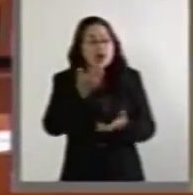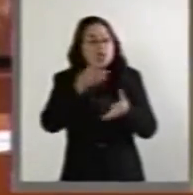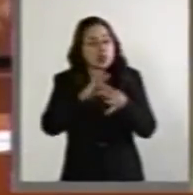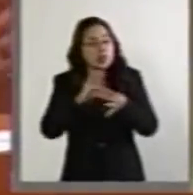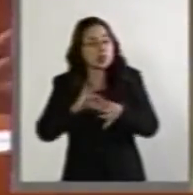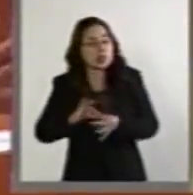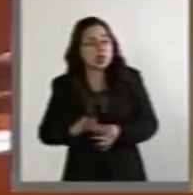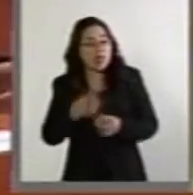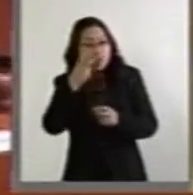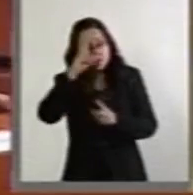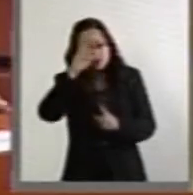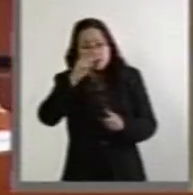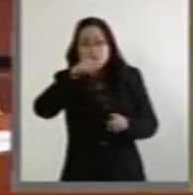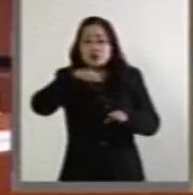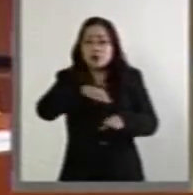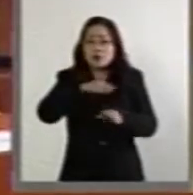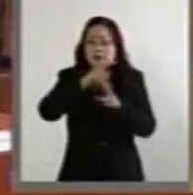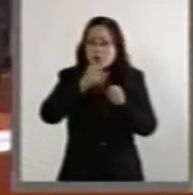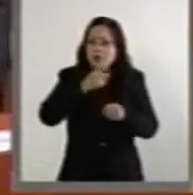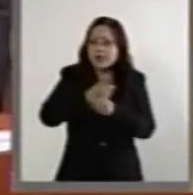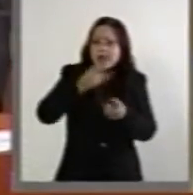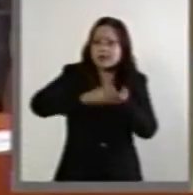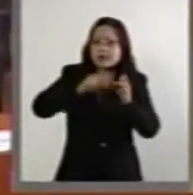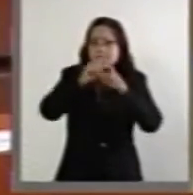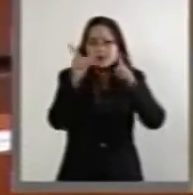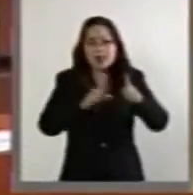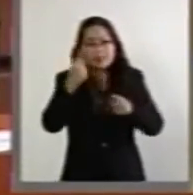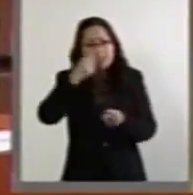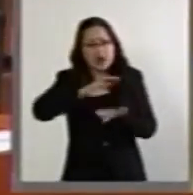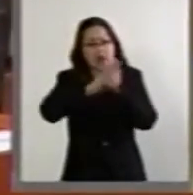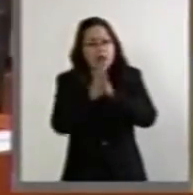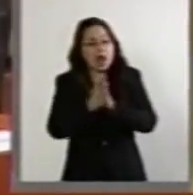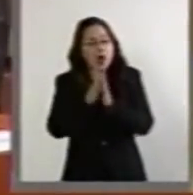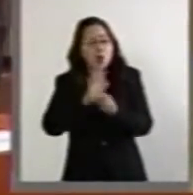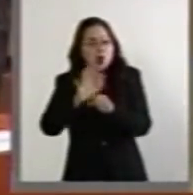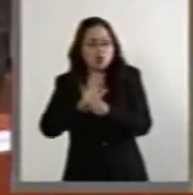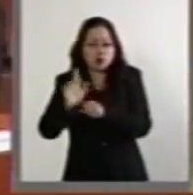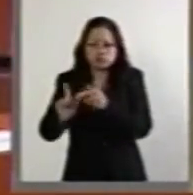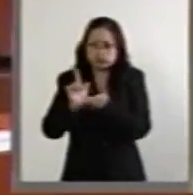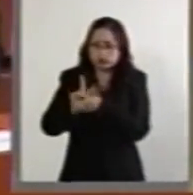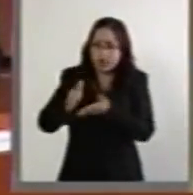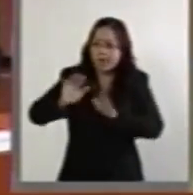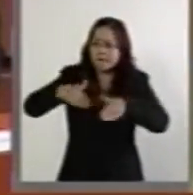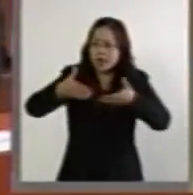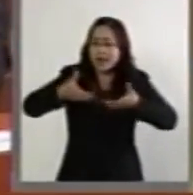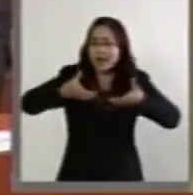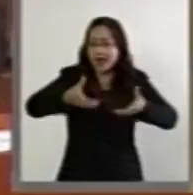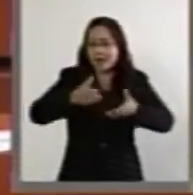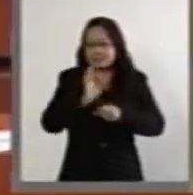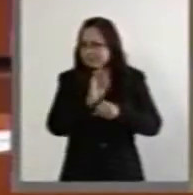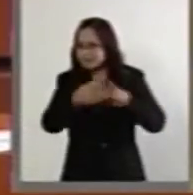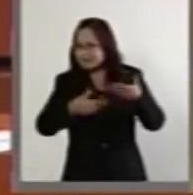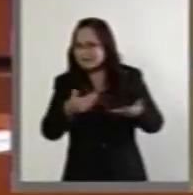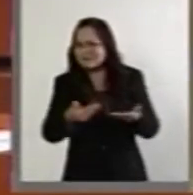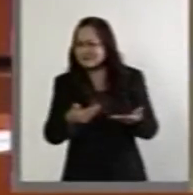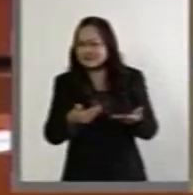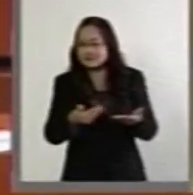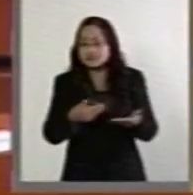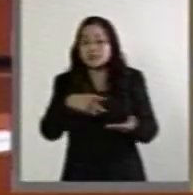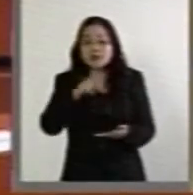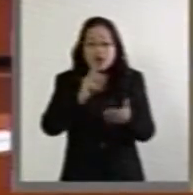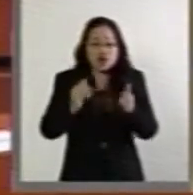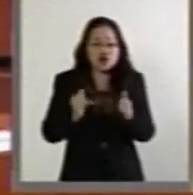vuelta a este concepto de seguridad interior para legalizar la presencia de los militares en la calle, la institución